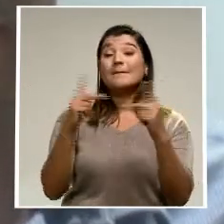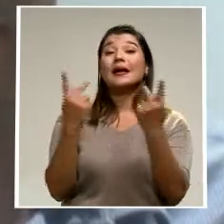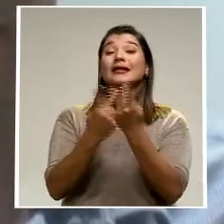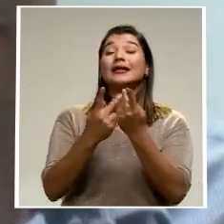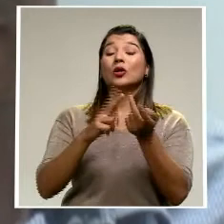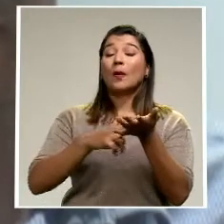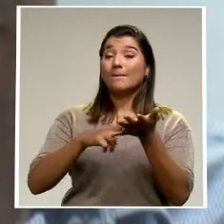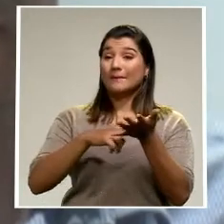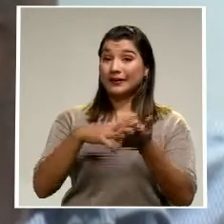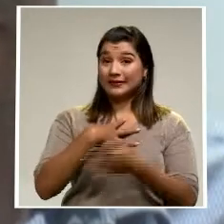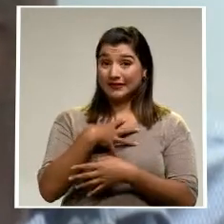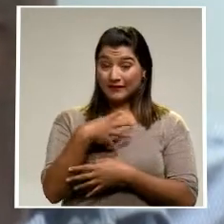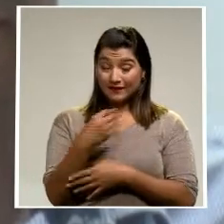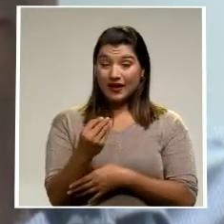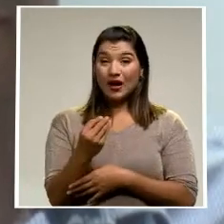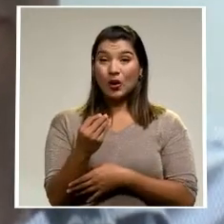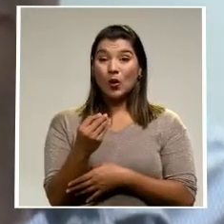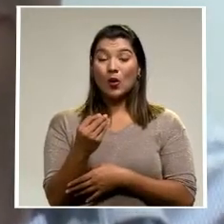estaba